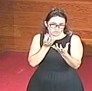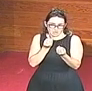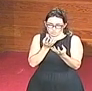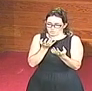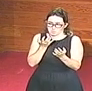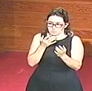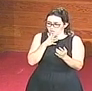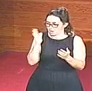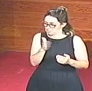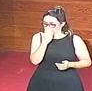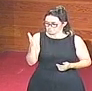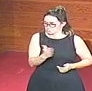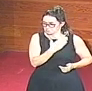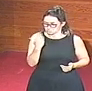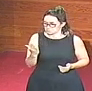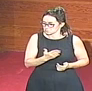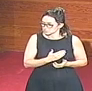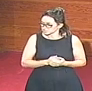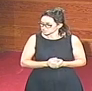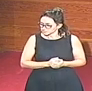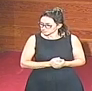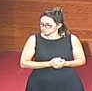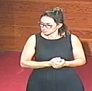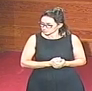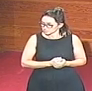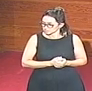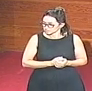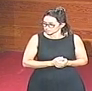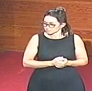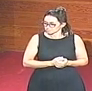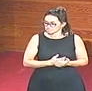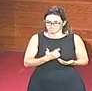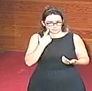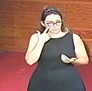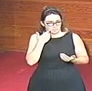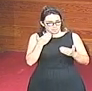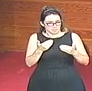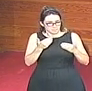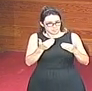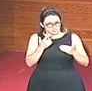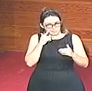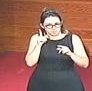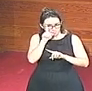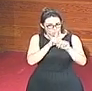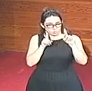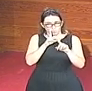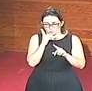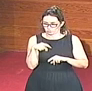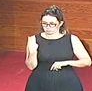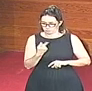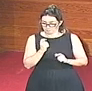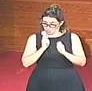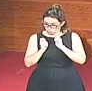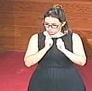pasar ya a entrar en harina, ¿no? Preocupa una tendencia, y es que los periodistas estamos más